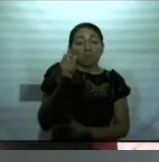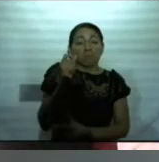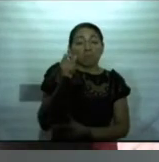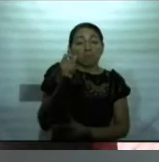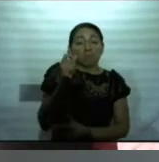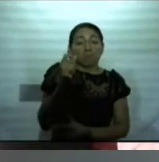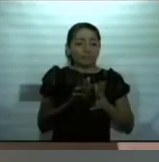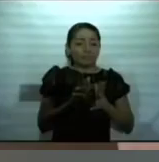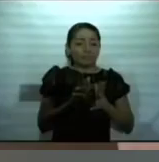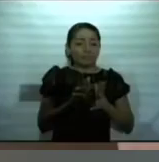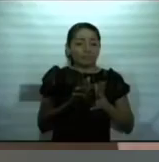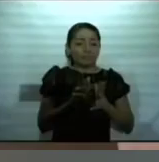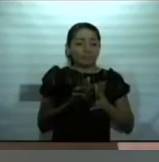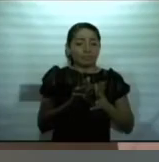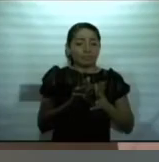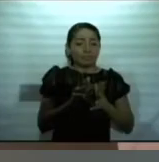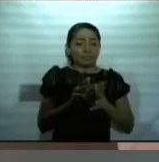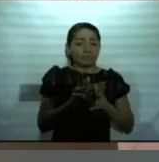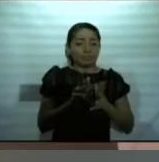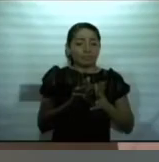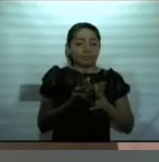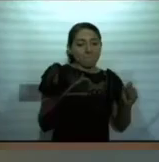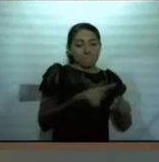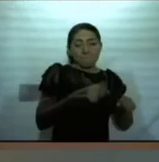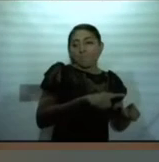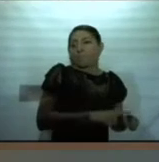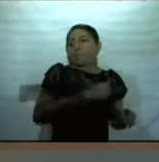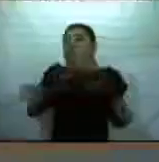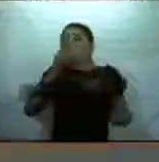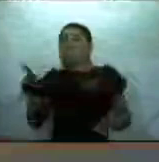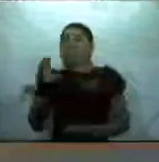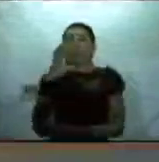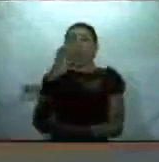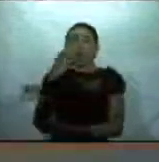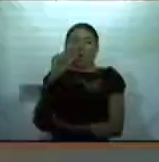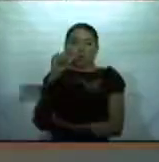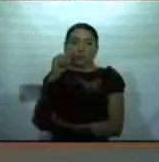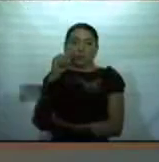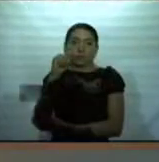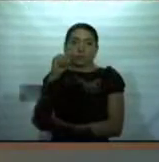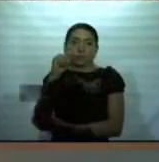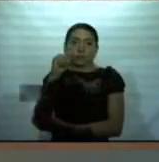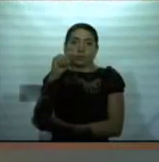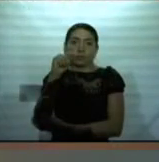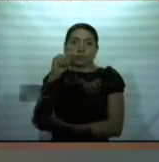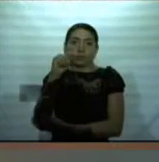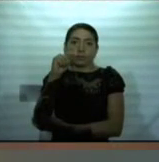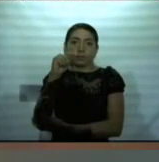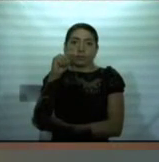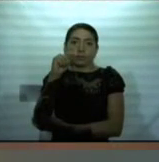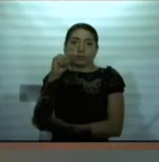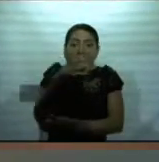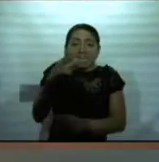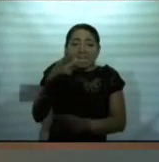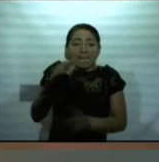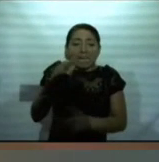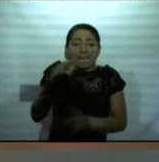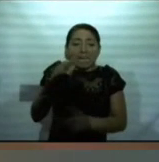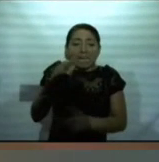Salina Cruz a Coatzacoalcos. Ya está el tren, ya lo dejó el presidente. ¿Qué